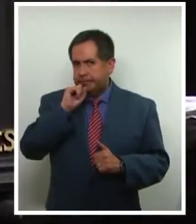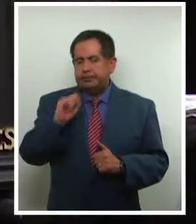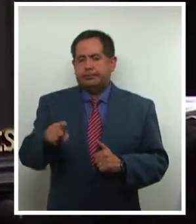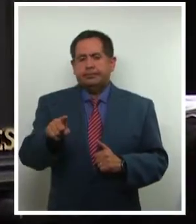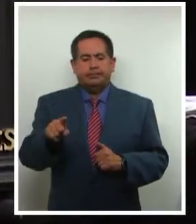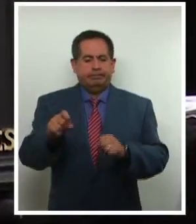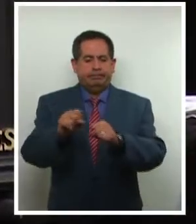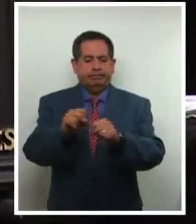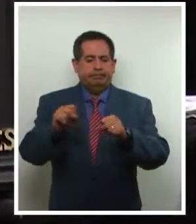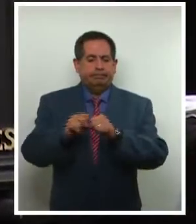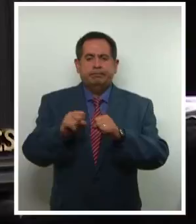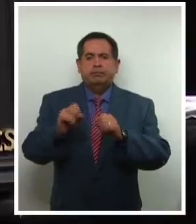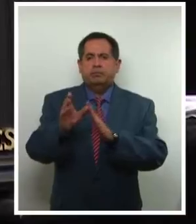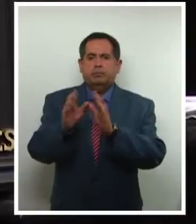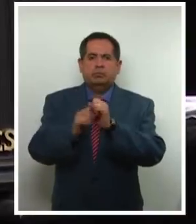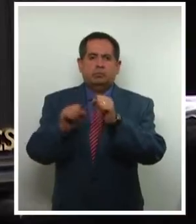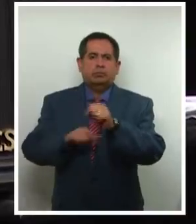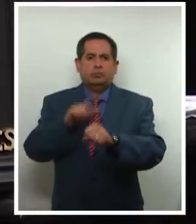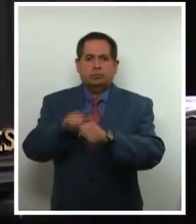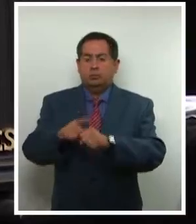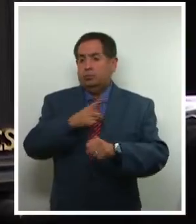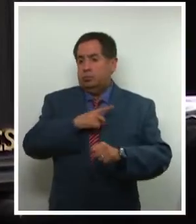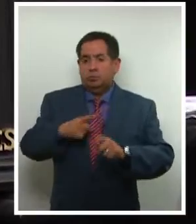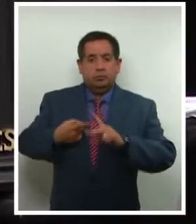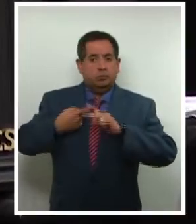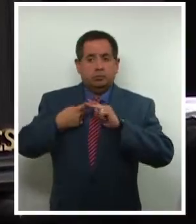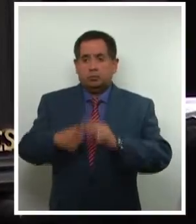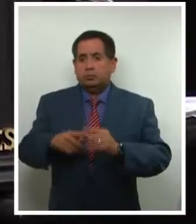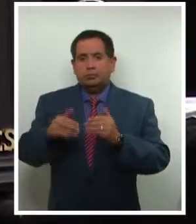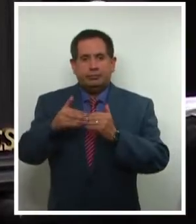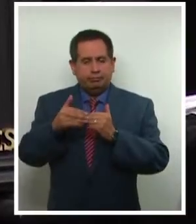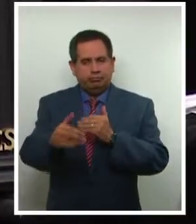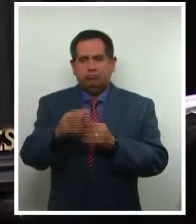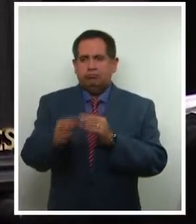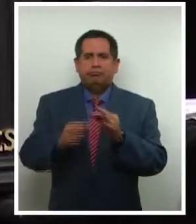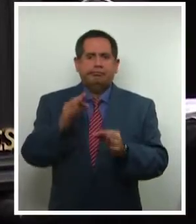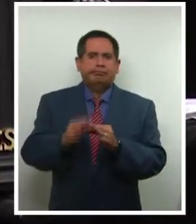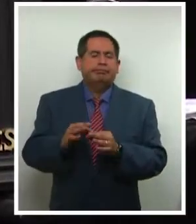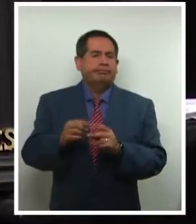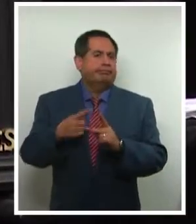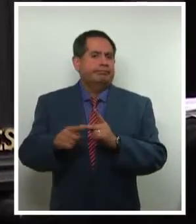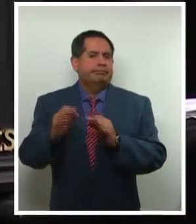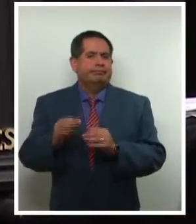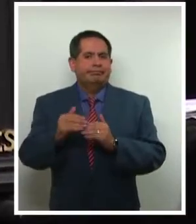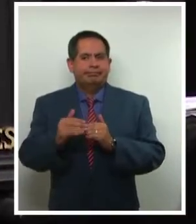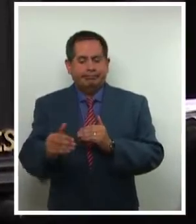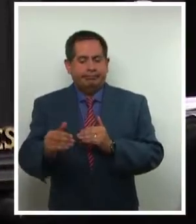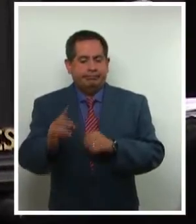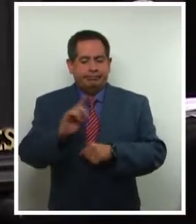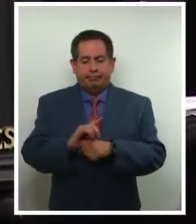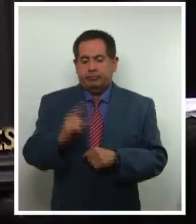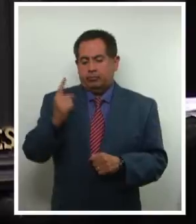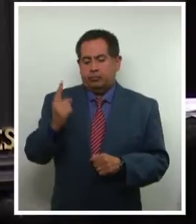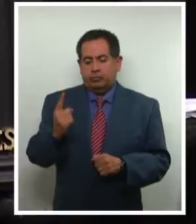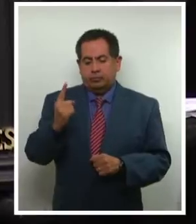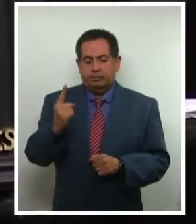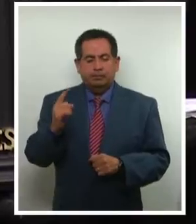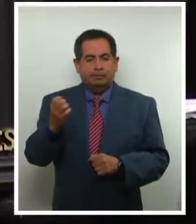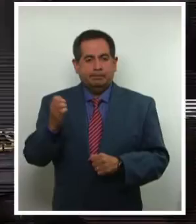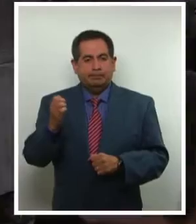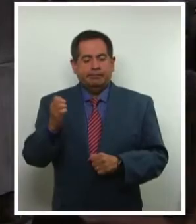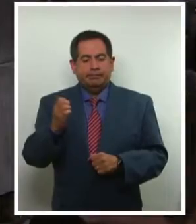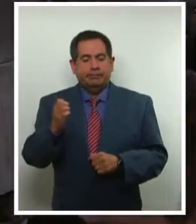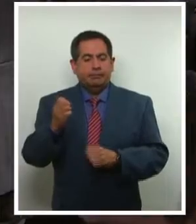la Sala Constitucional, que deberán iniciar su vigencia a partir del 1 de